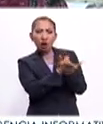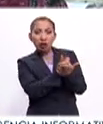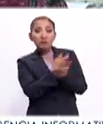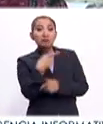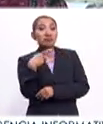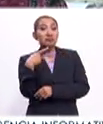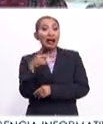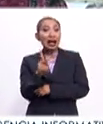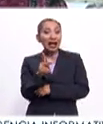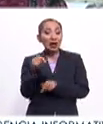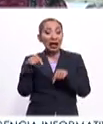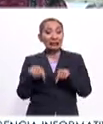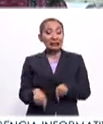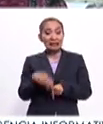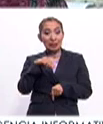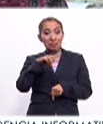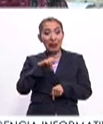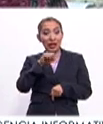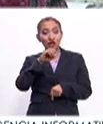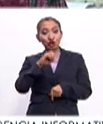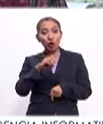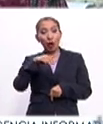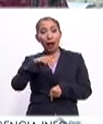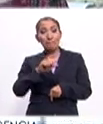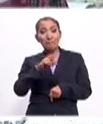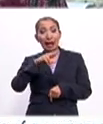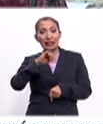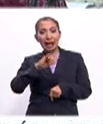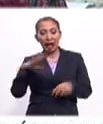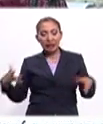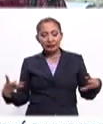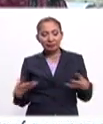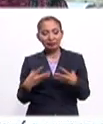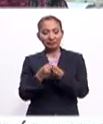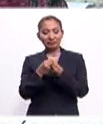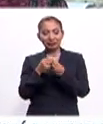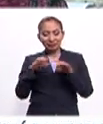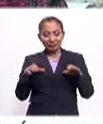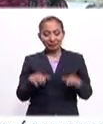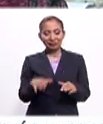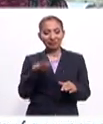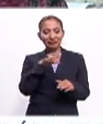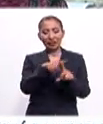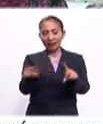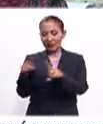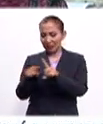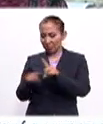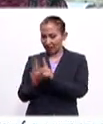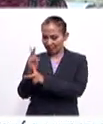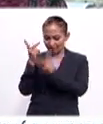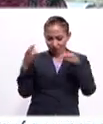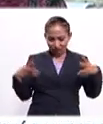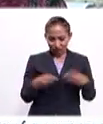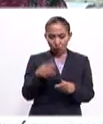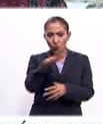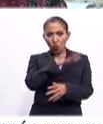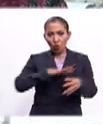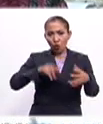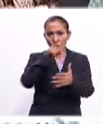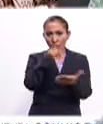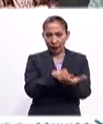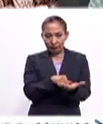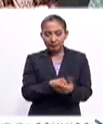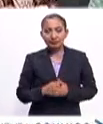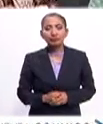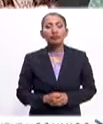sin embargo en Mesoamérica la idea fue juntar varios cultivos en un mismo